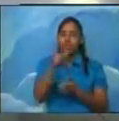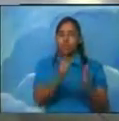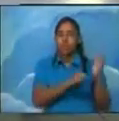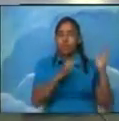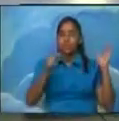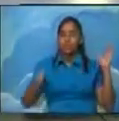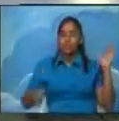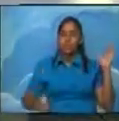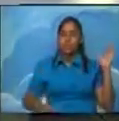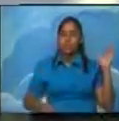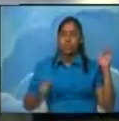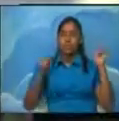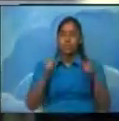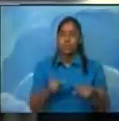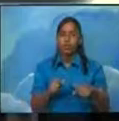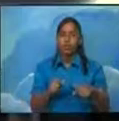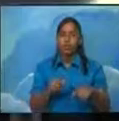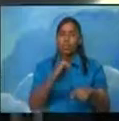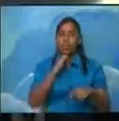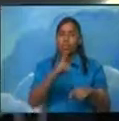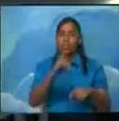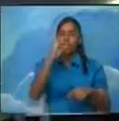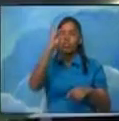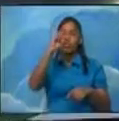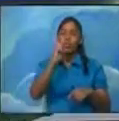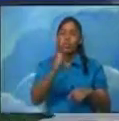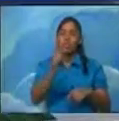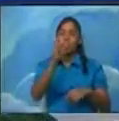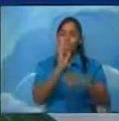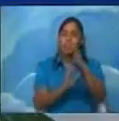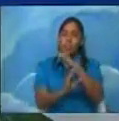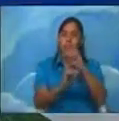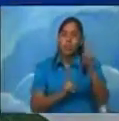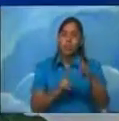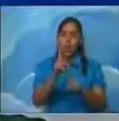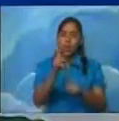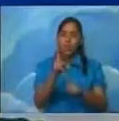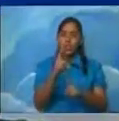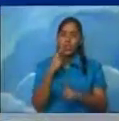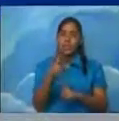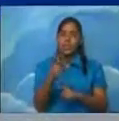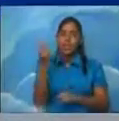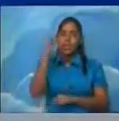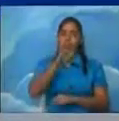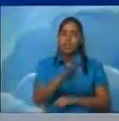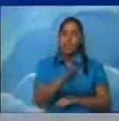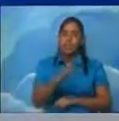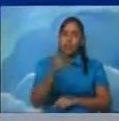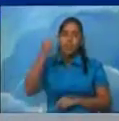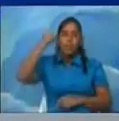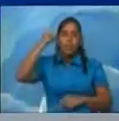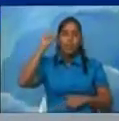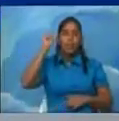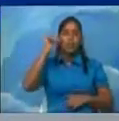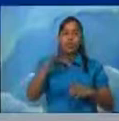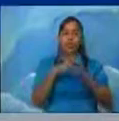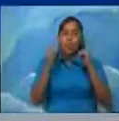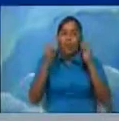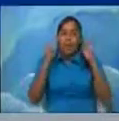el Señor. Hoy, en Deuteronomio capítulo 11, estamos recordando